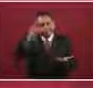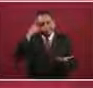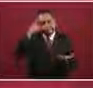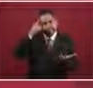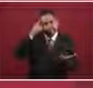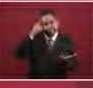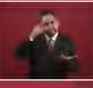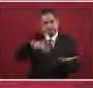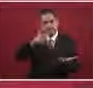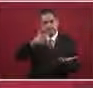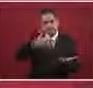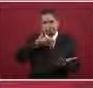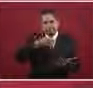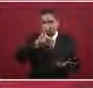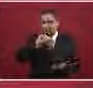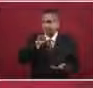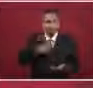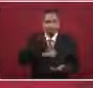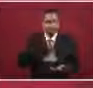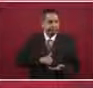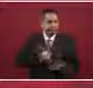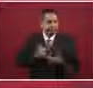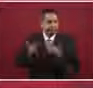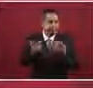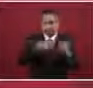causó la corrupción al país.